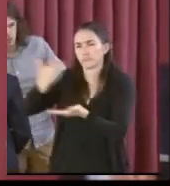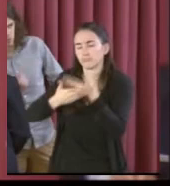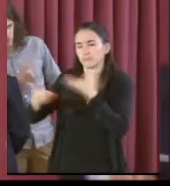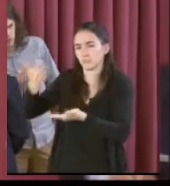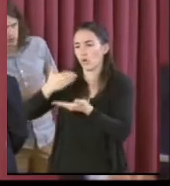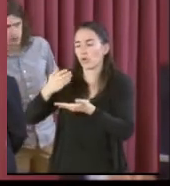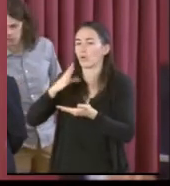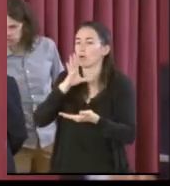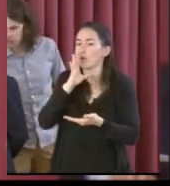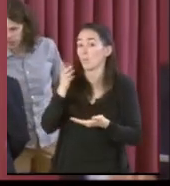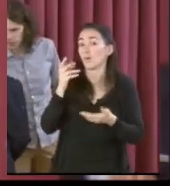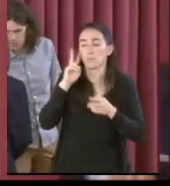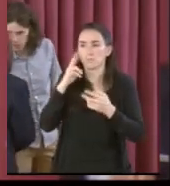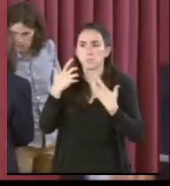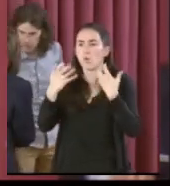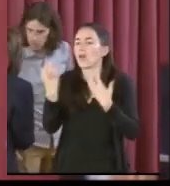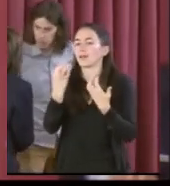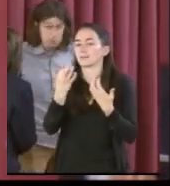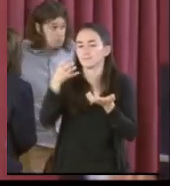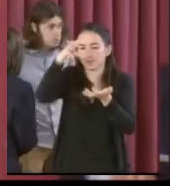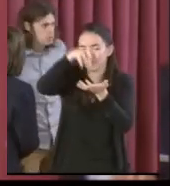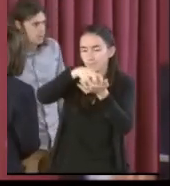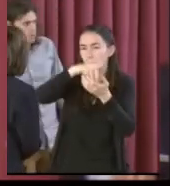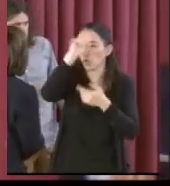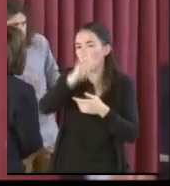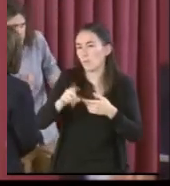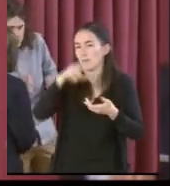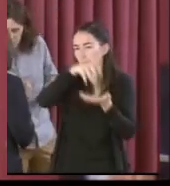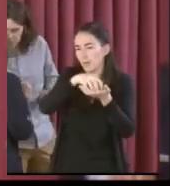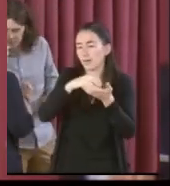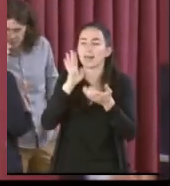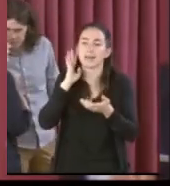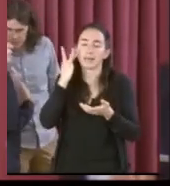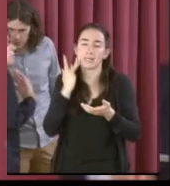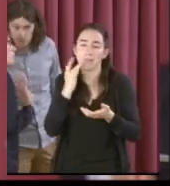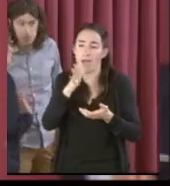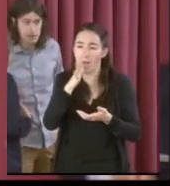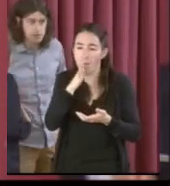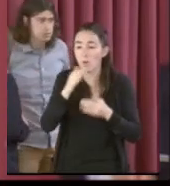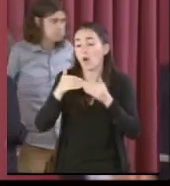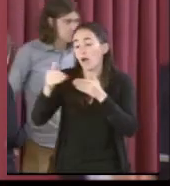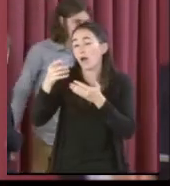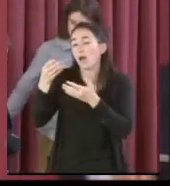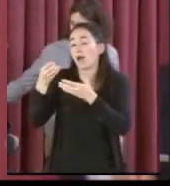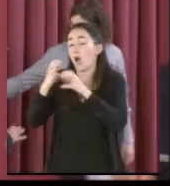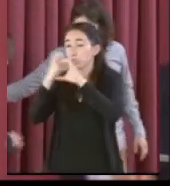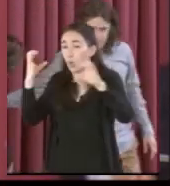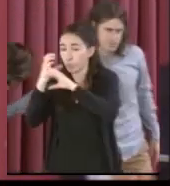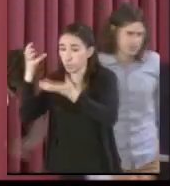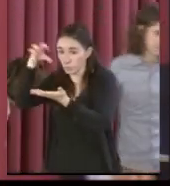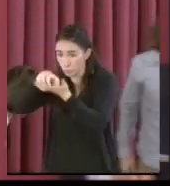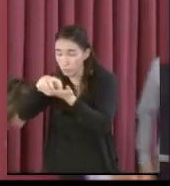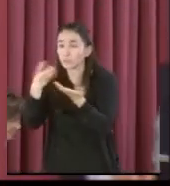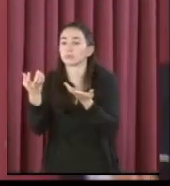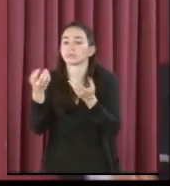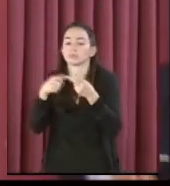ciudad, como la construcción del tanque de tormentas, de la depuradora, la tramitación de la futura estación de autobuses, la conexión de la A12,